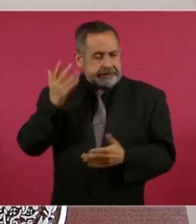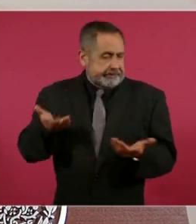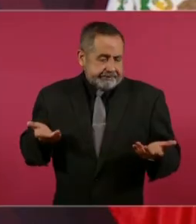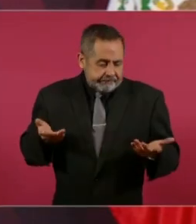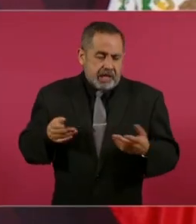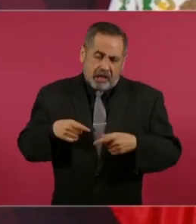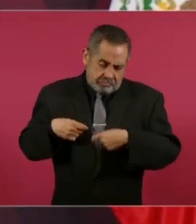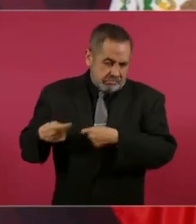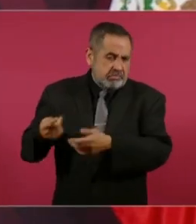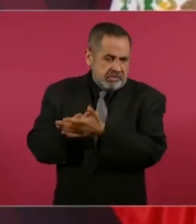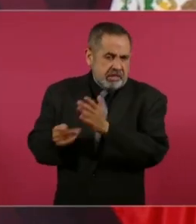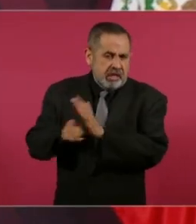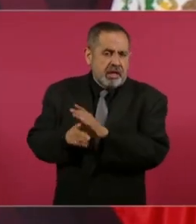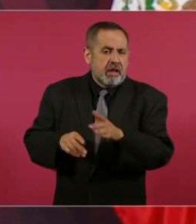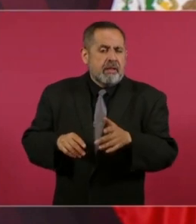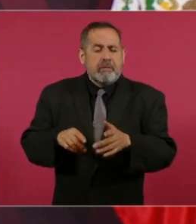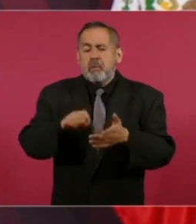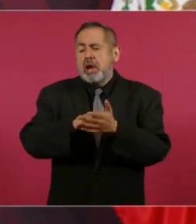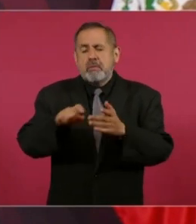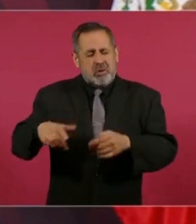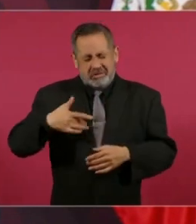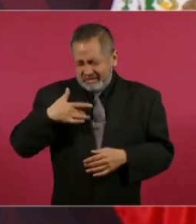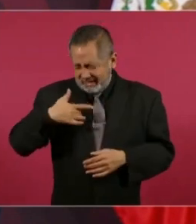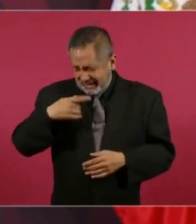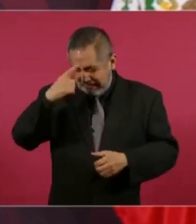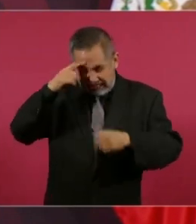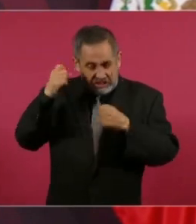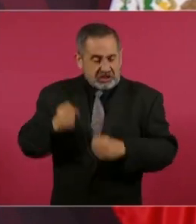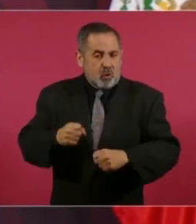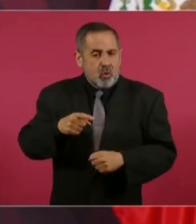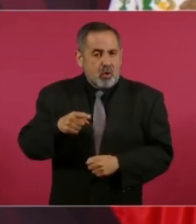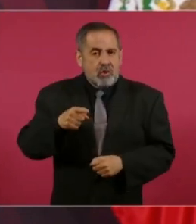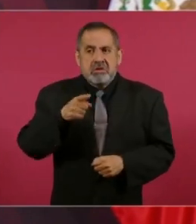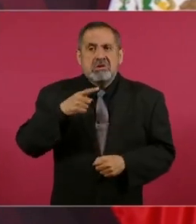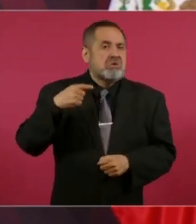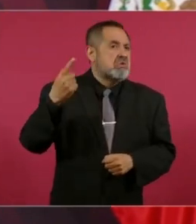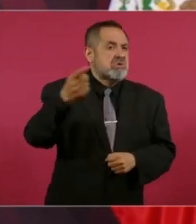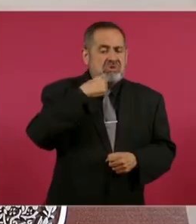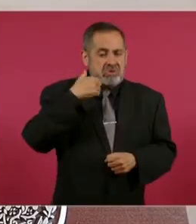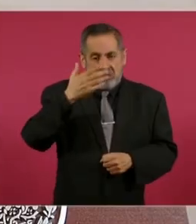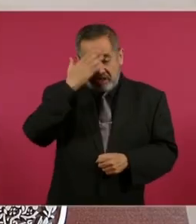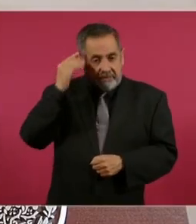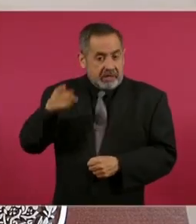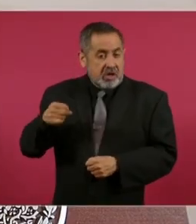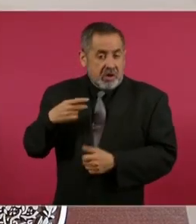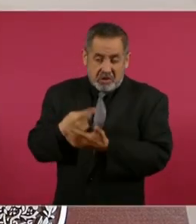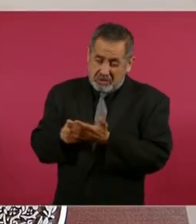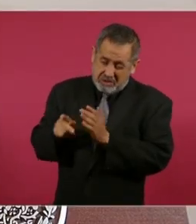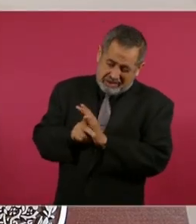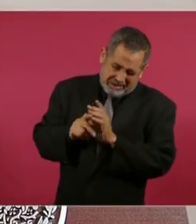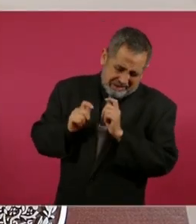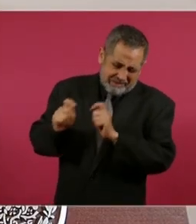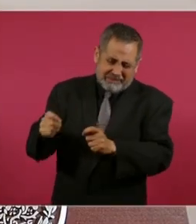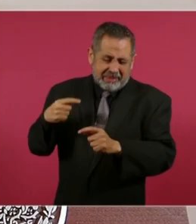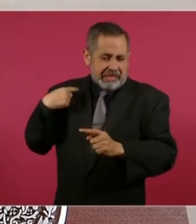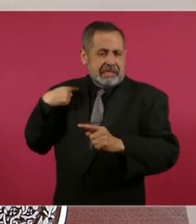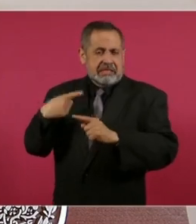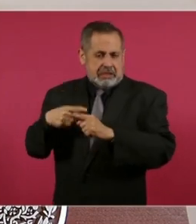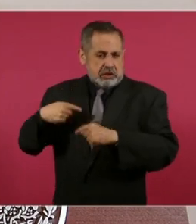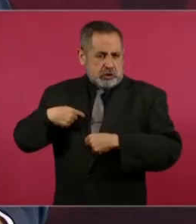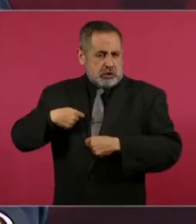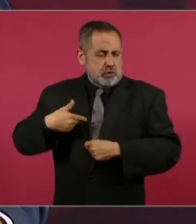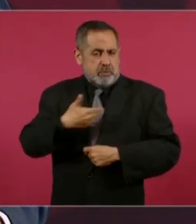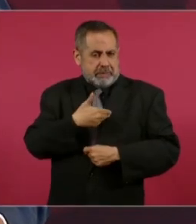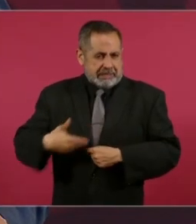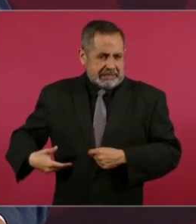ejemplo, estoy seguro que no se sabe que hemos basificado en el tiempo que